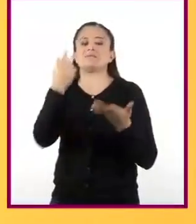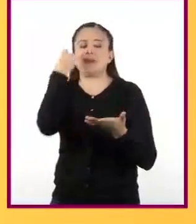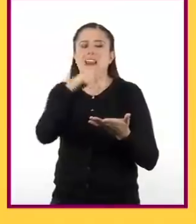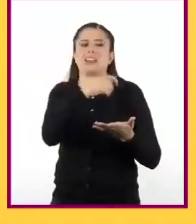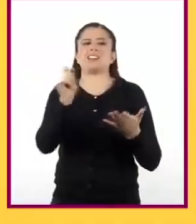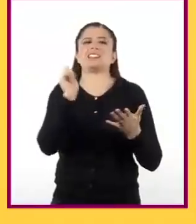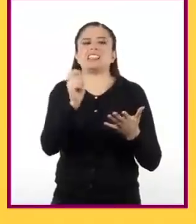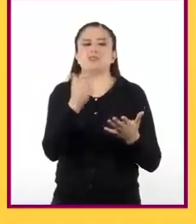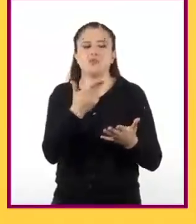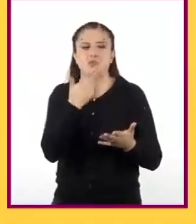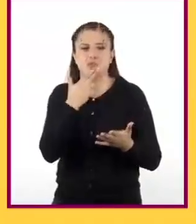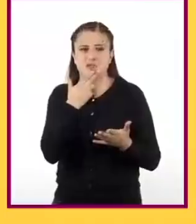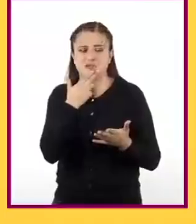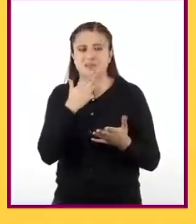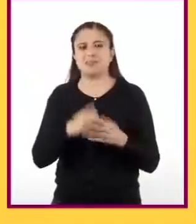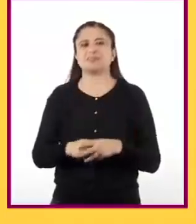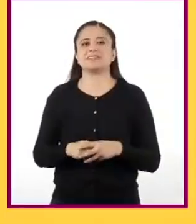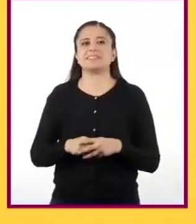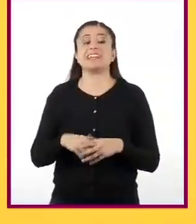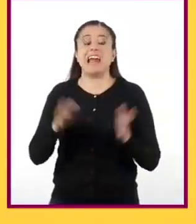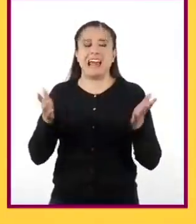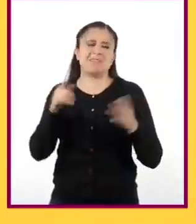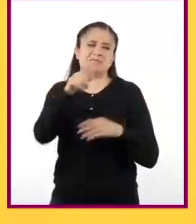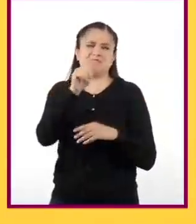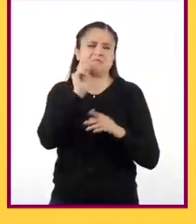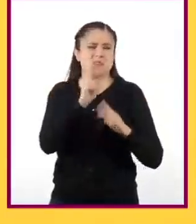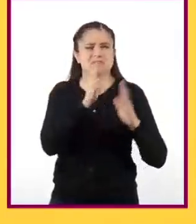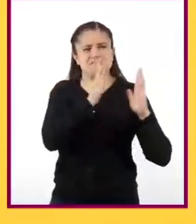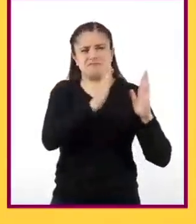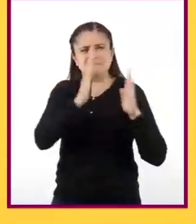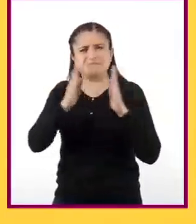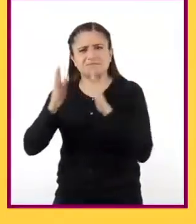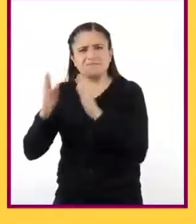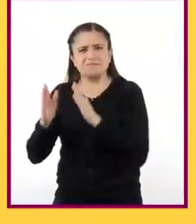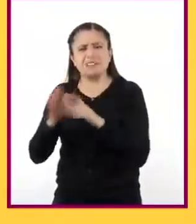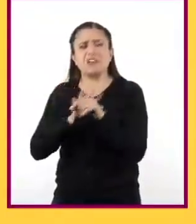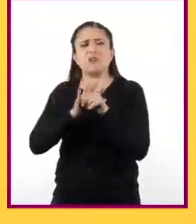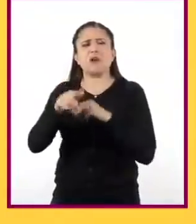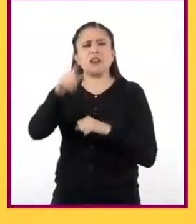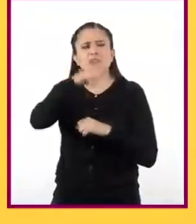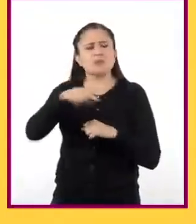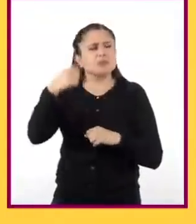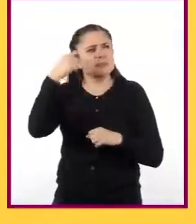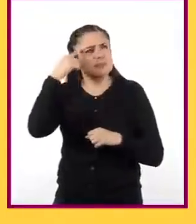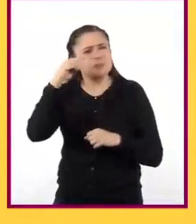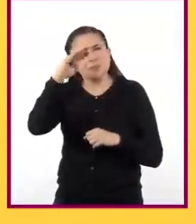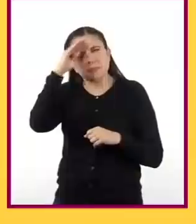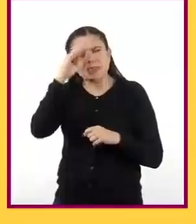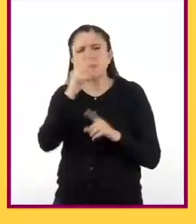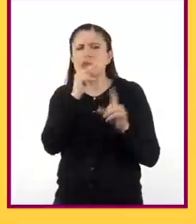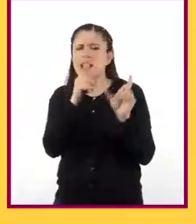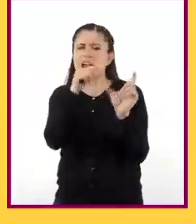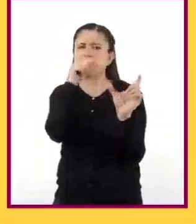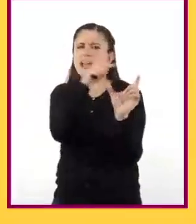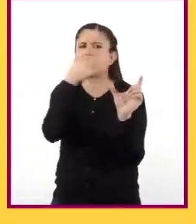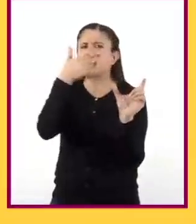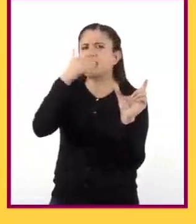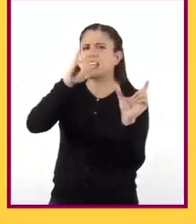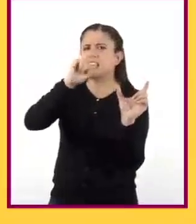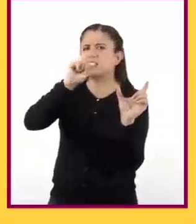utilidad. Pero vayamos por partes. ¿Qué viene a su mente cuando escuchan la palabra